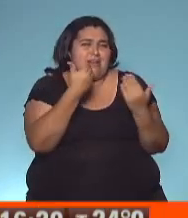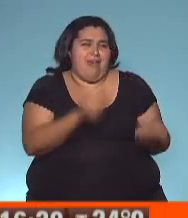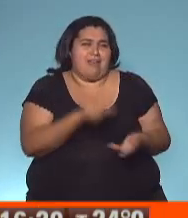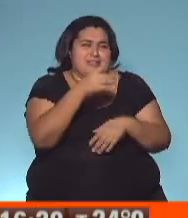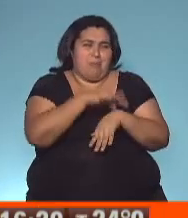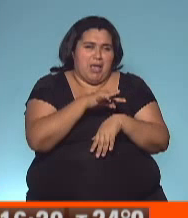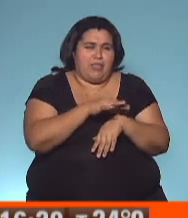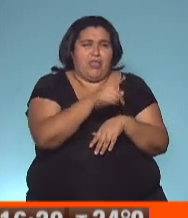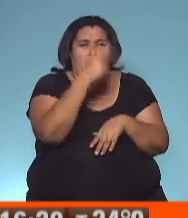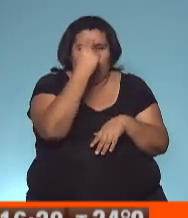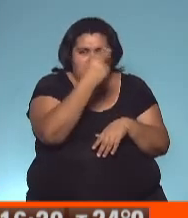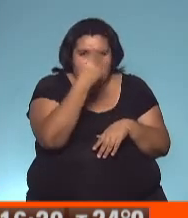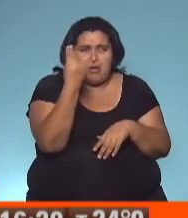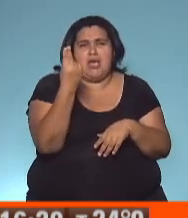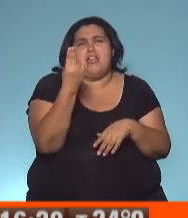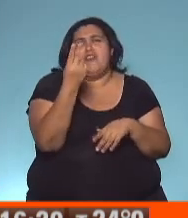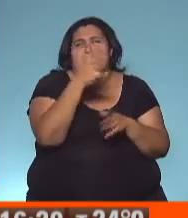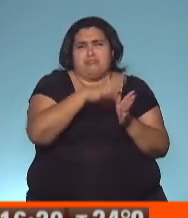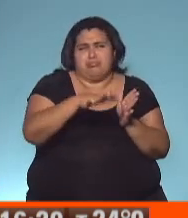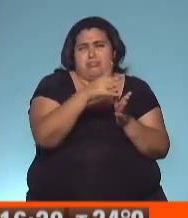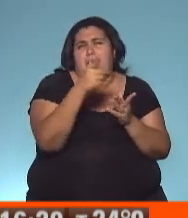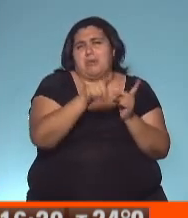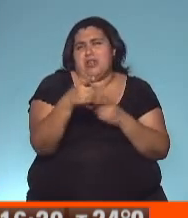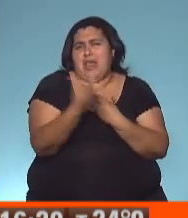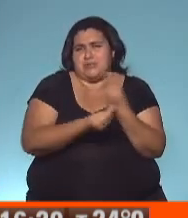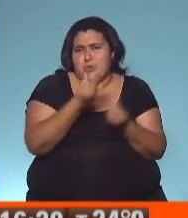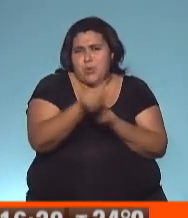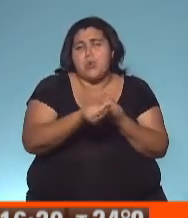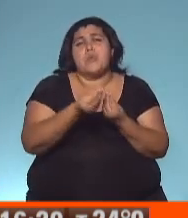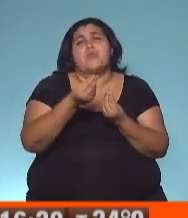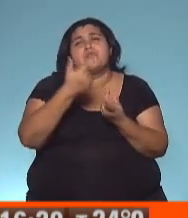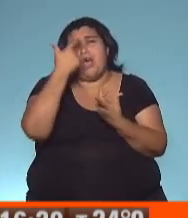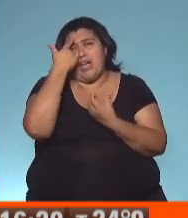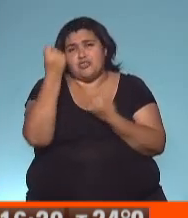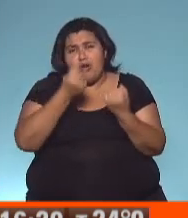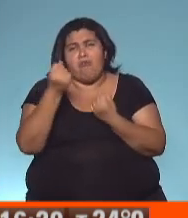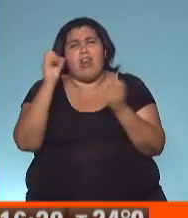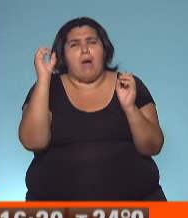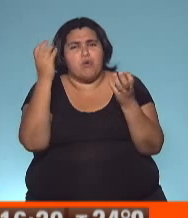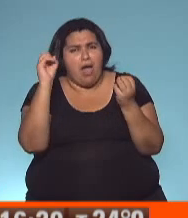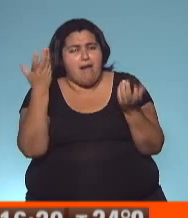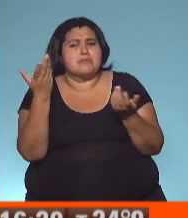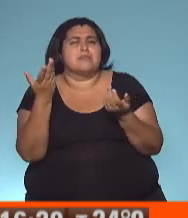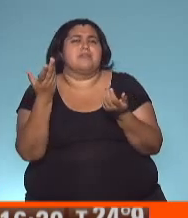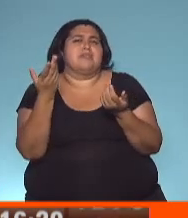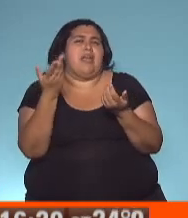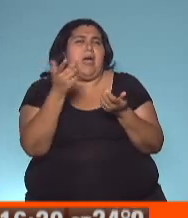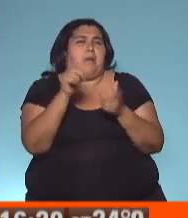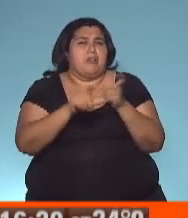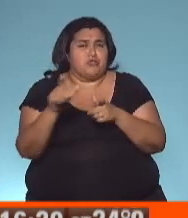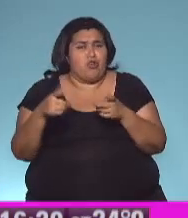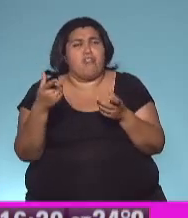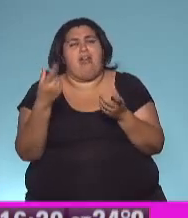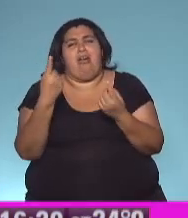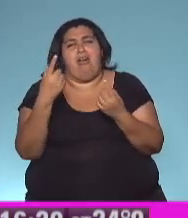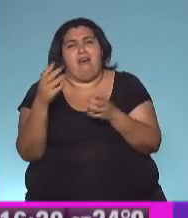nuestros enfermeros, nuestros asistentes, los choferes de las ambulancias, los recolectores de residuos,